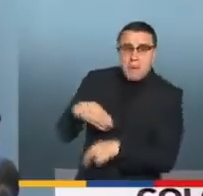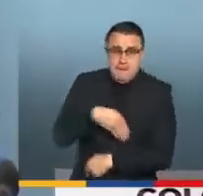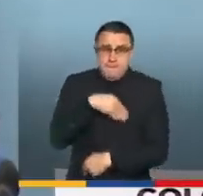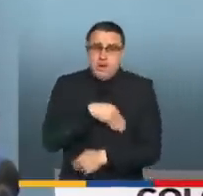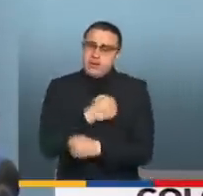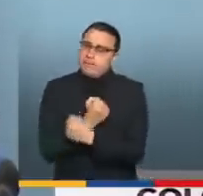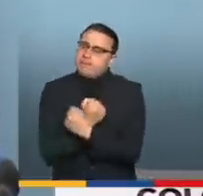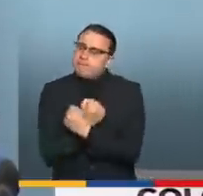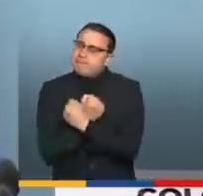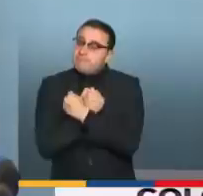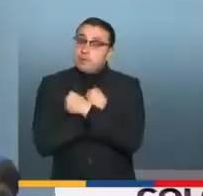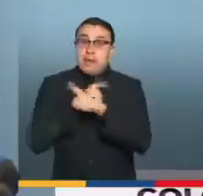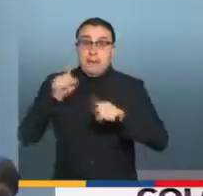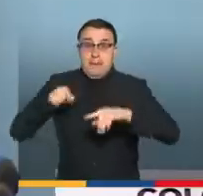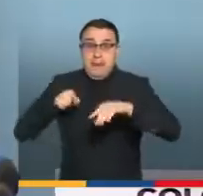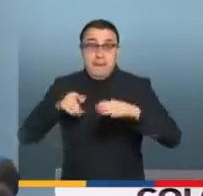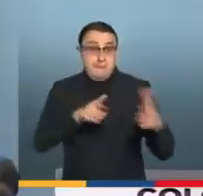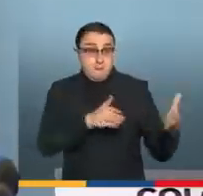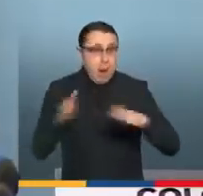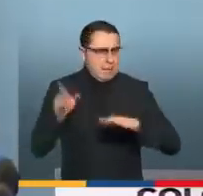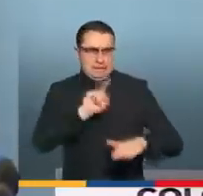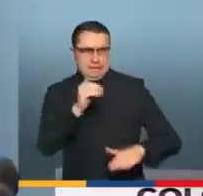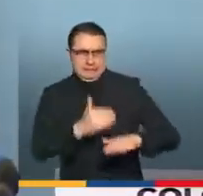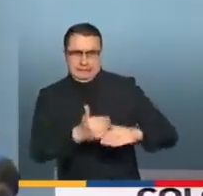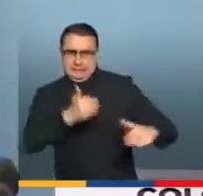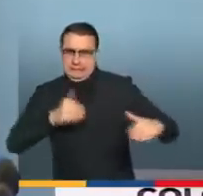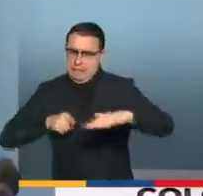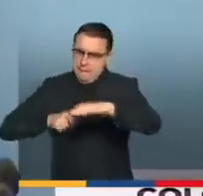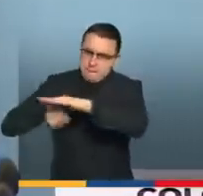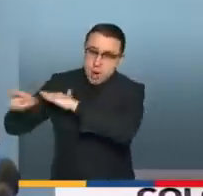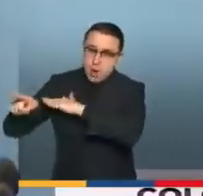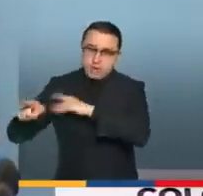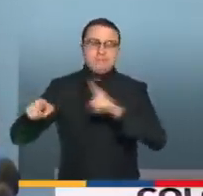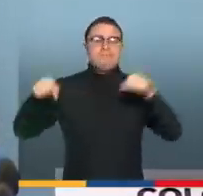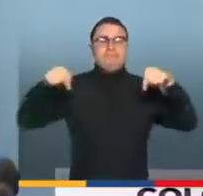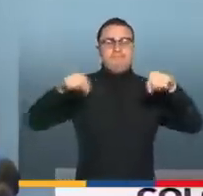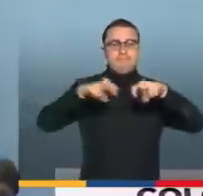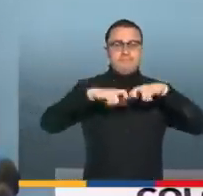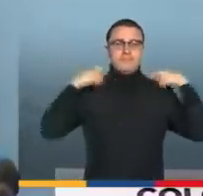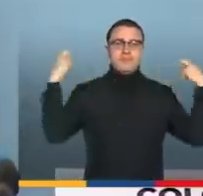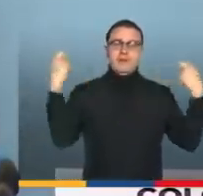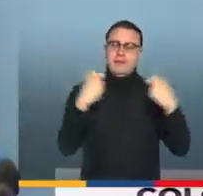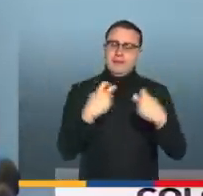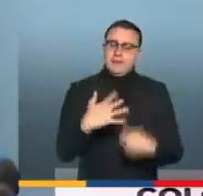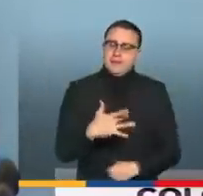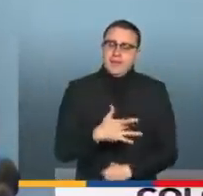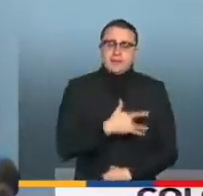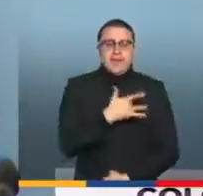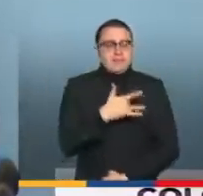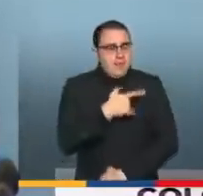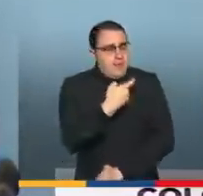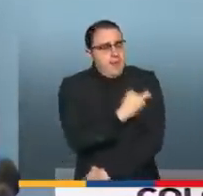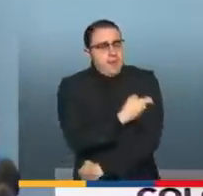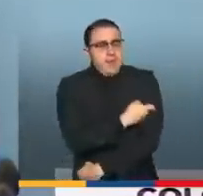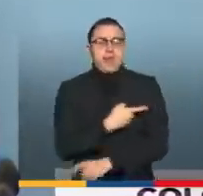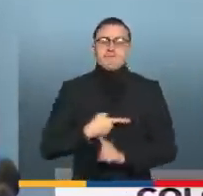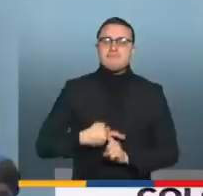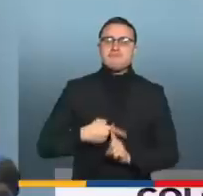muerte, bien puede servir de escenario energético para que podamos